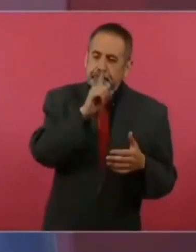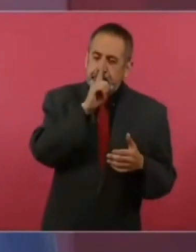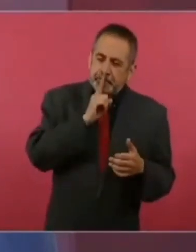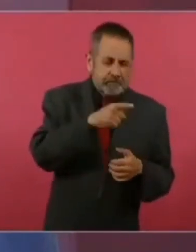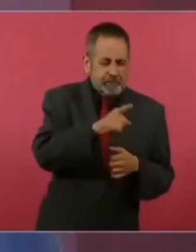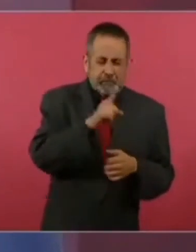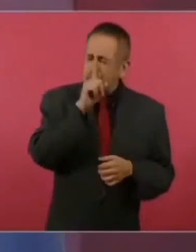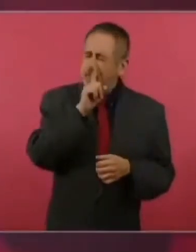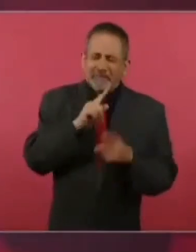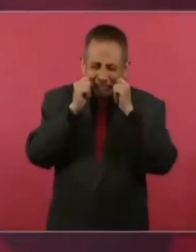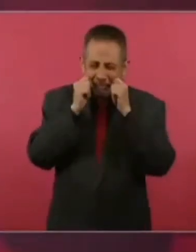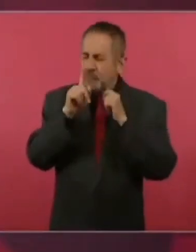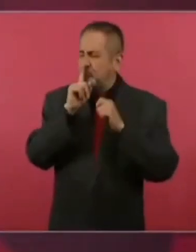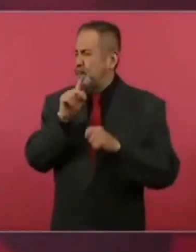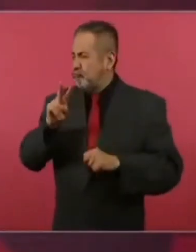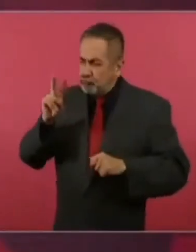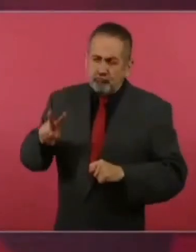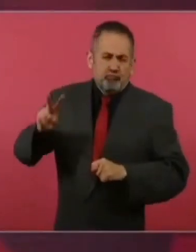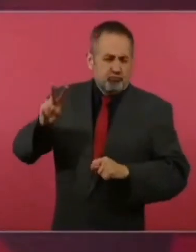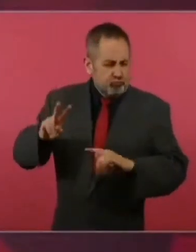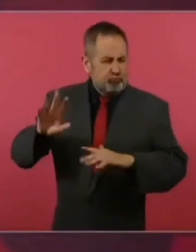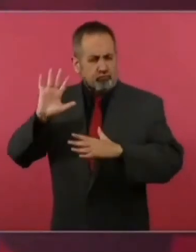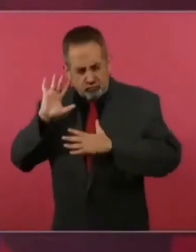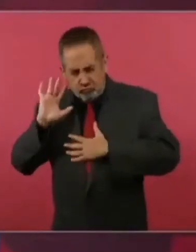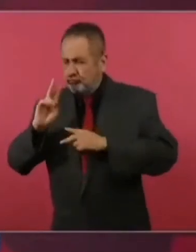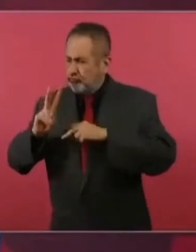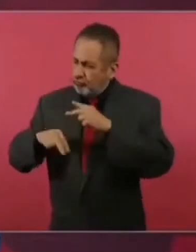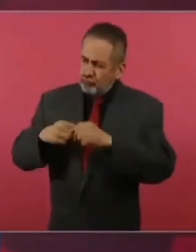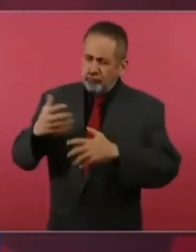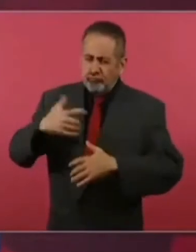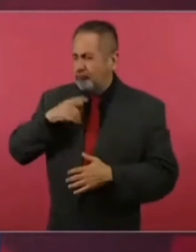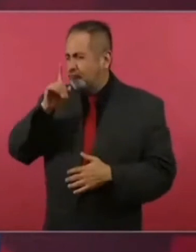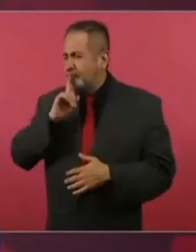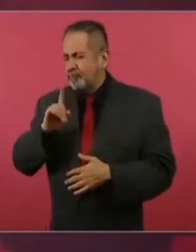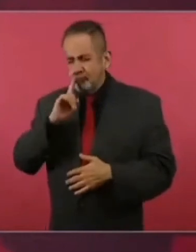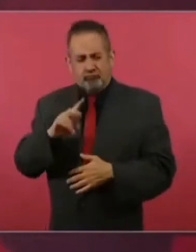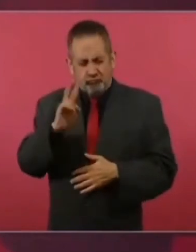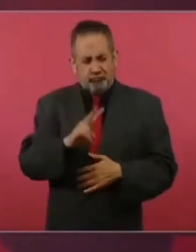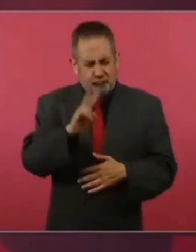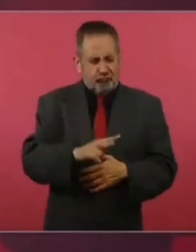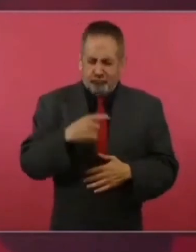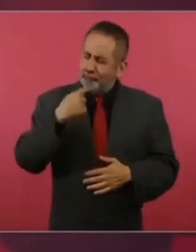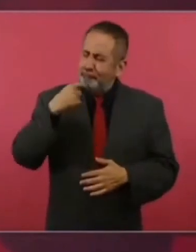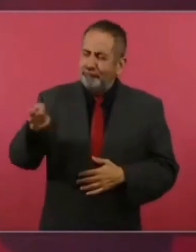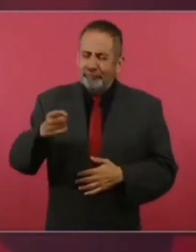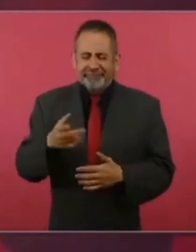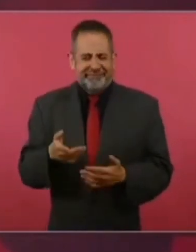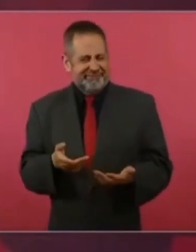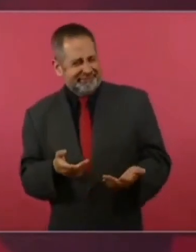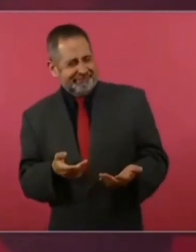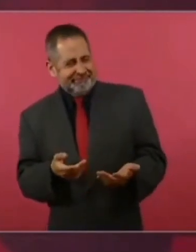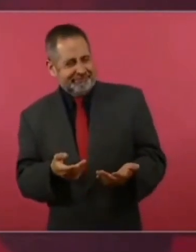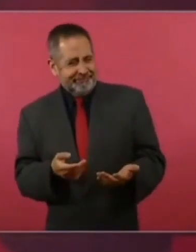miente, miente, miente, miente, miente, miente bastante. Di que vas